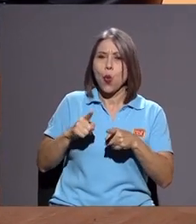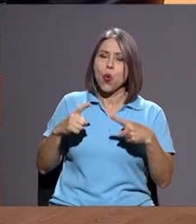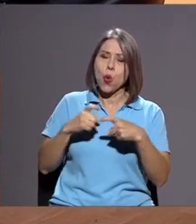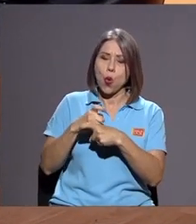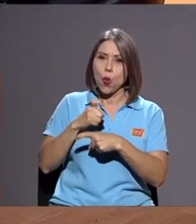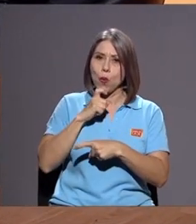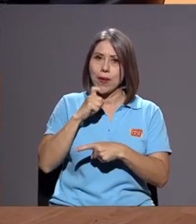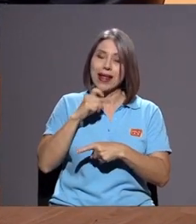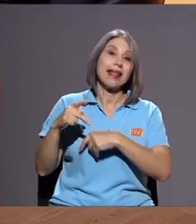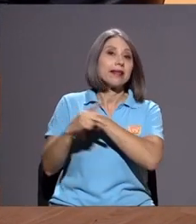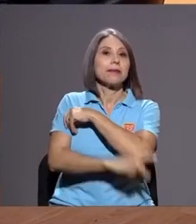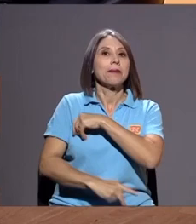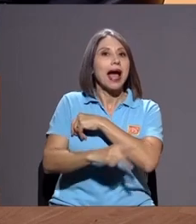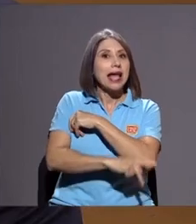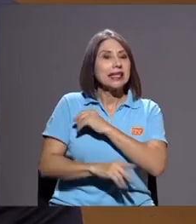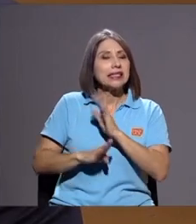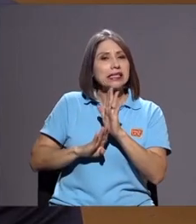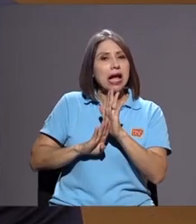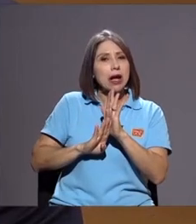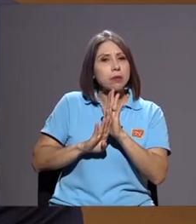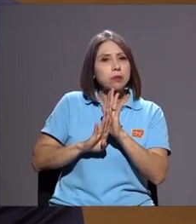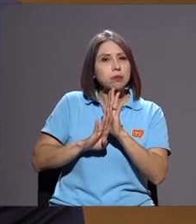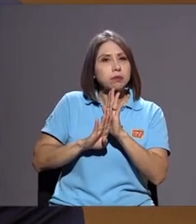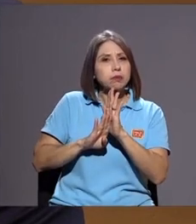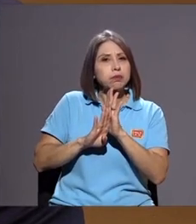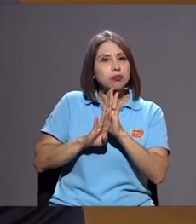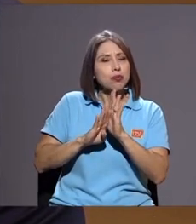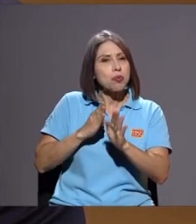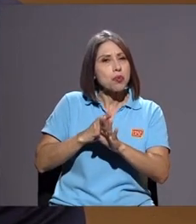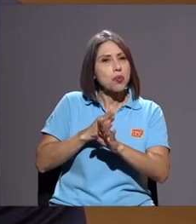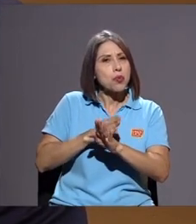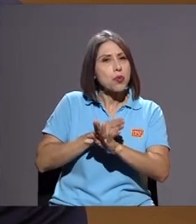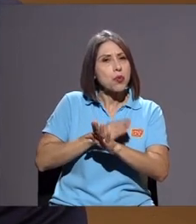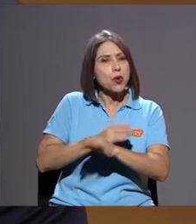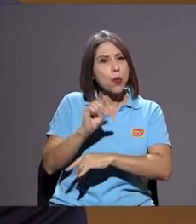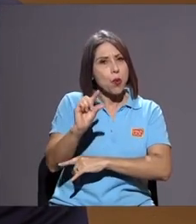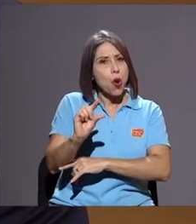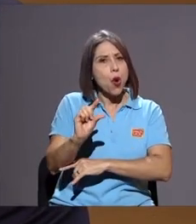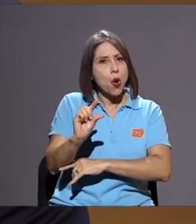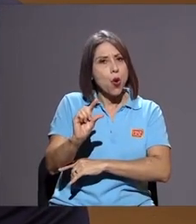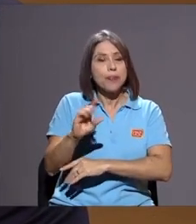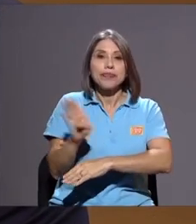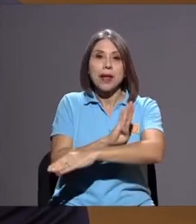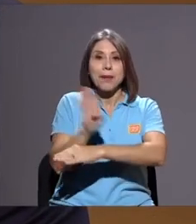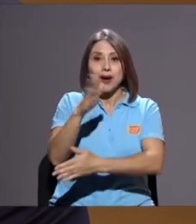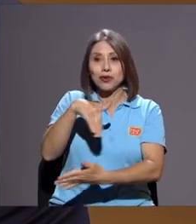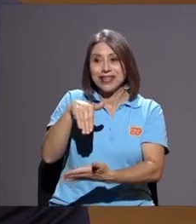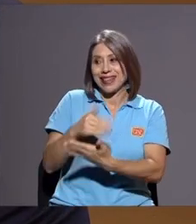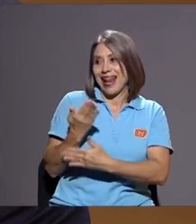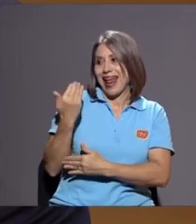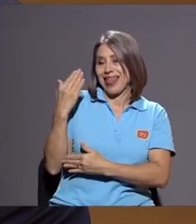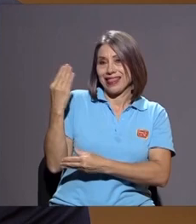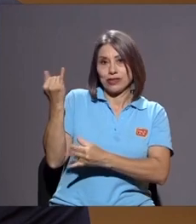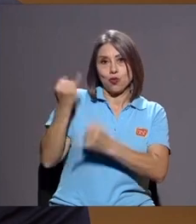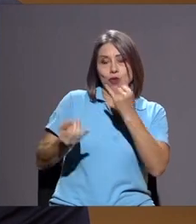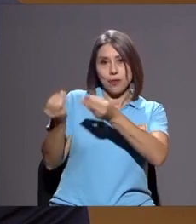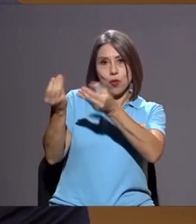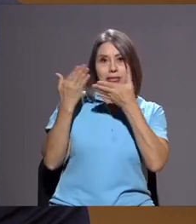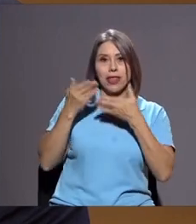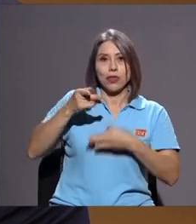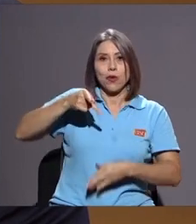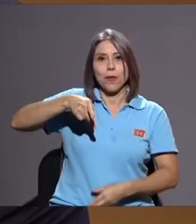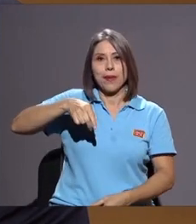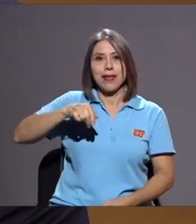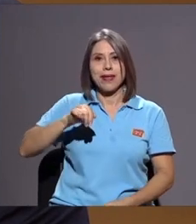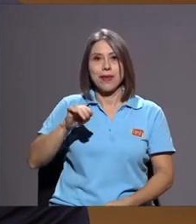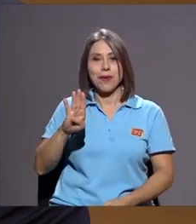el país está creciendo poco estamos vamos entrar nos acaba de dar el último dato del producto interno bruto